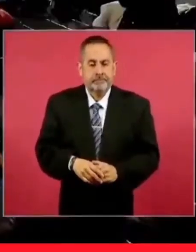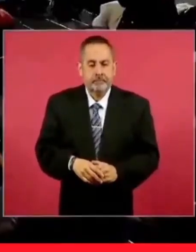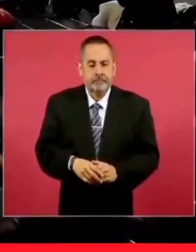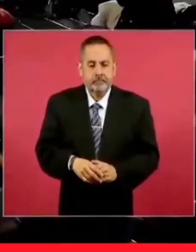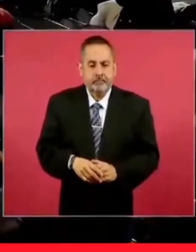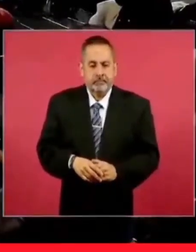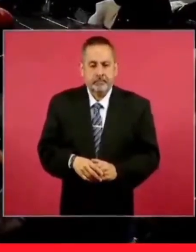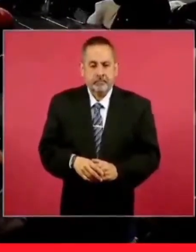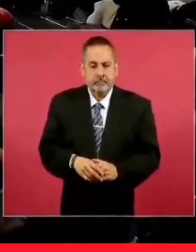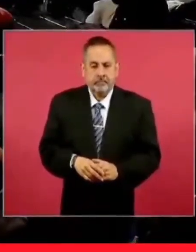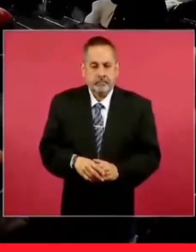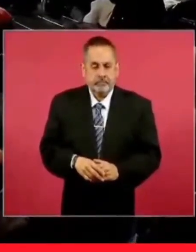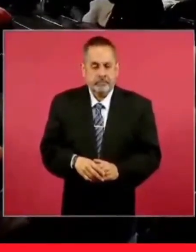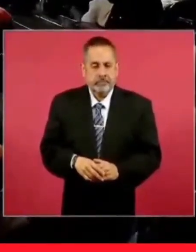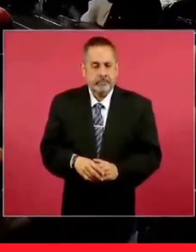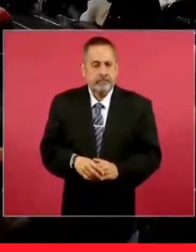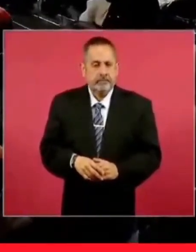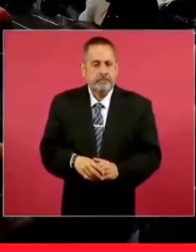Es